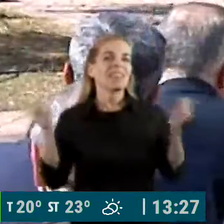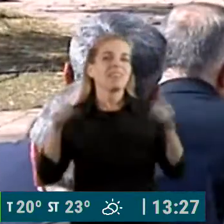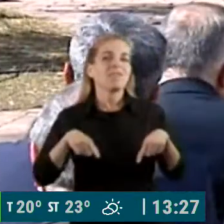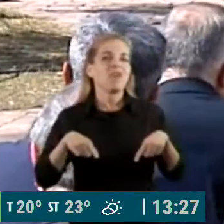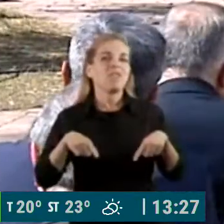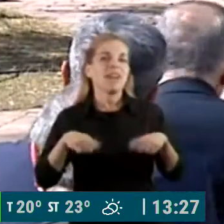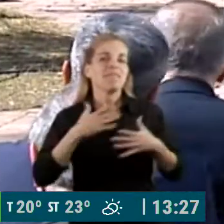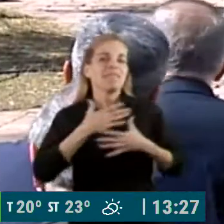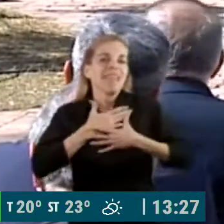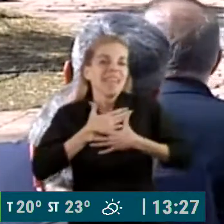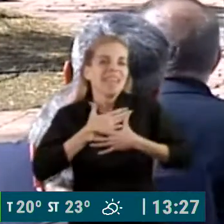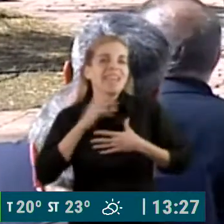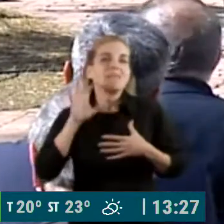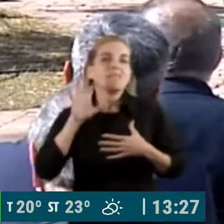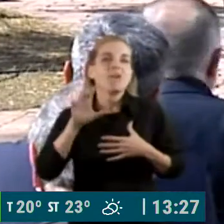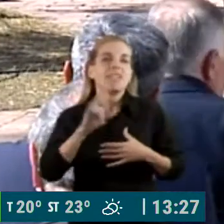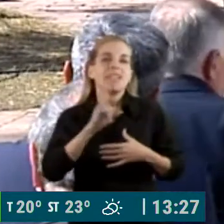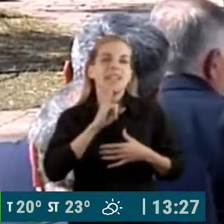en nuestra querida Tucumán.